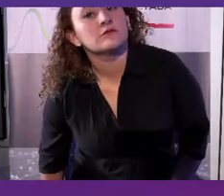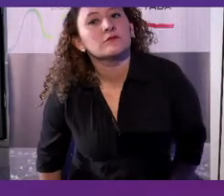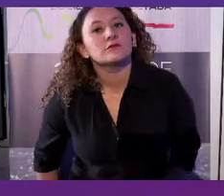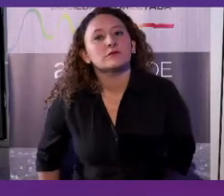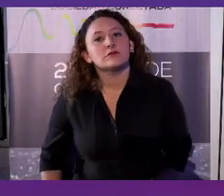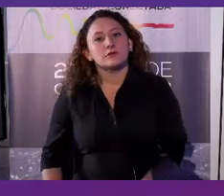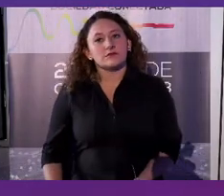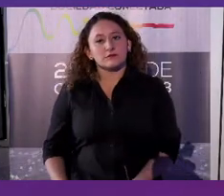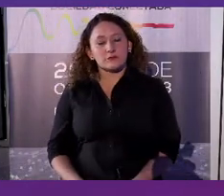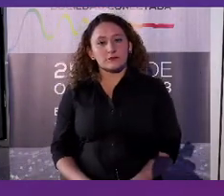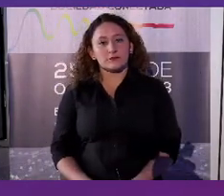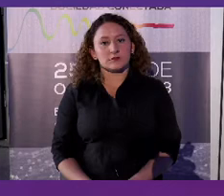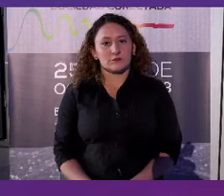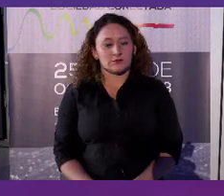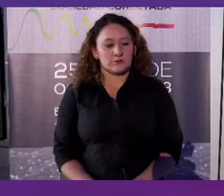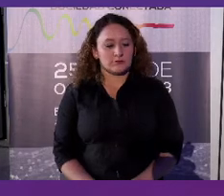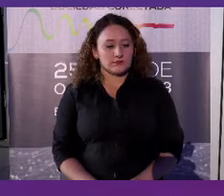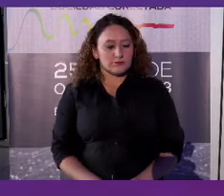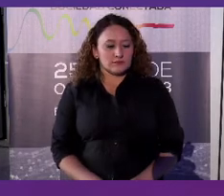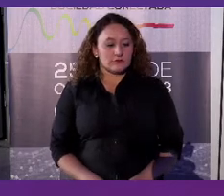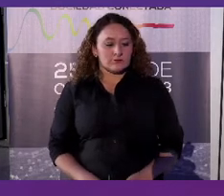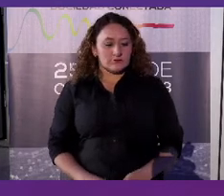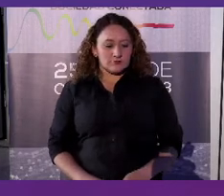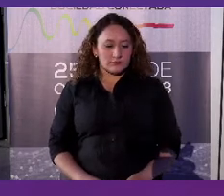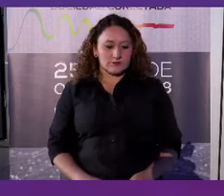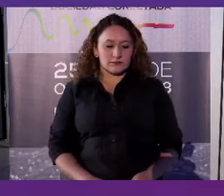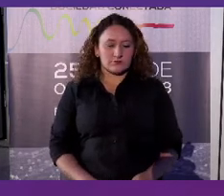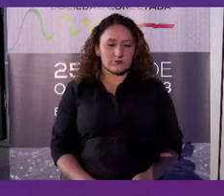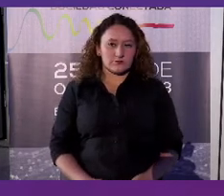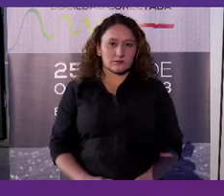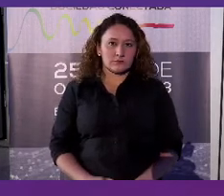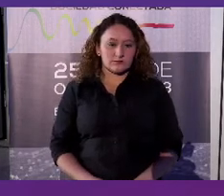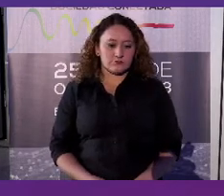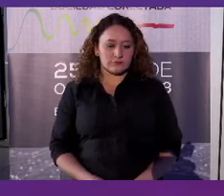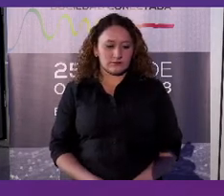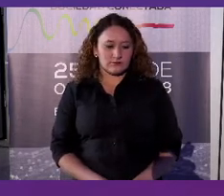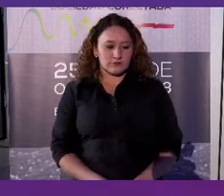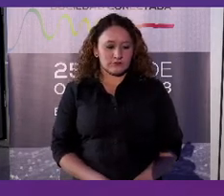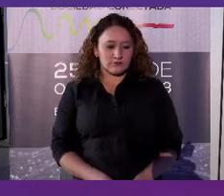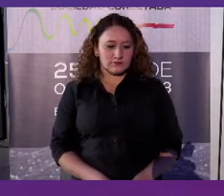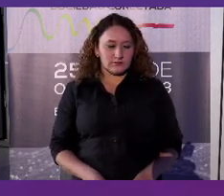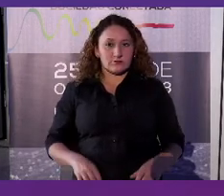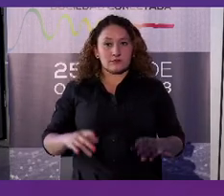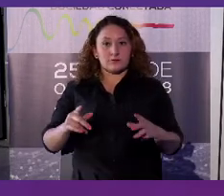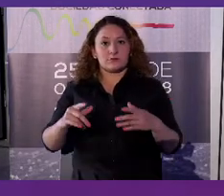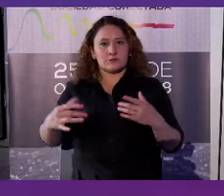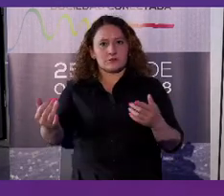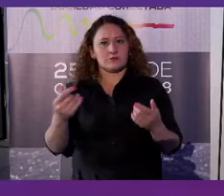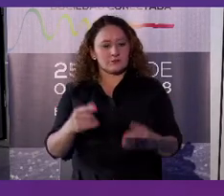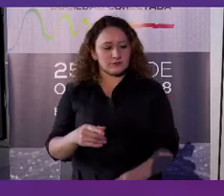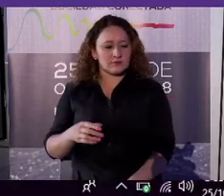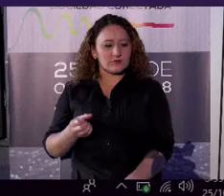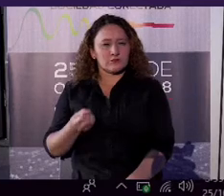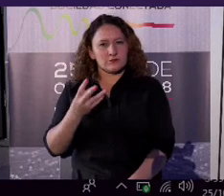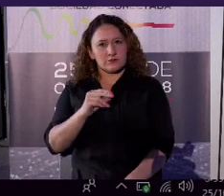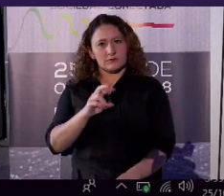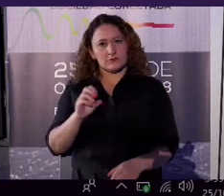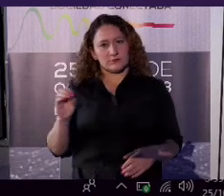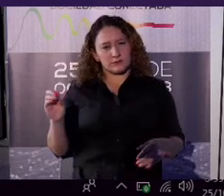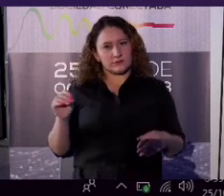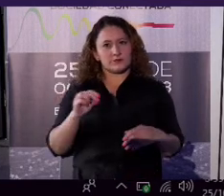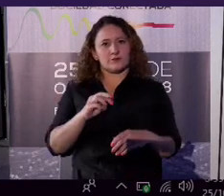en conferencias anteriores, en particular la banda de 700 MHz y la banda